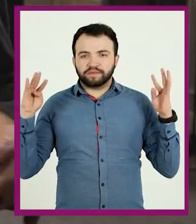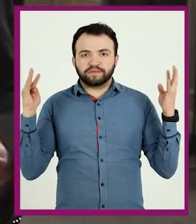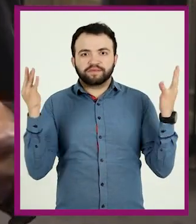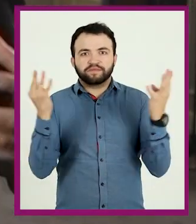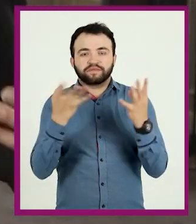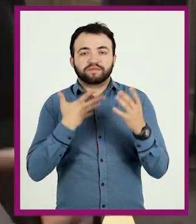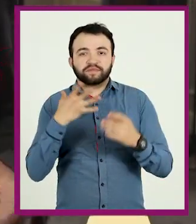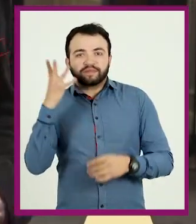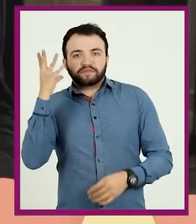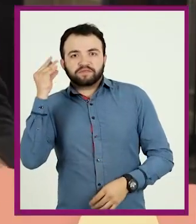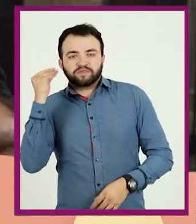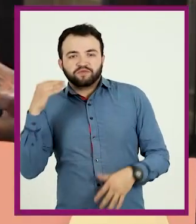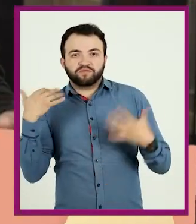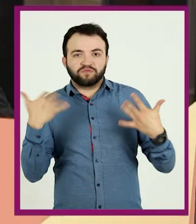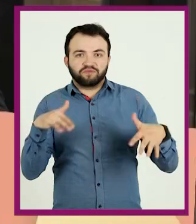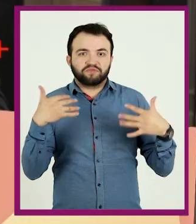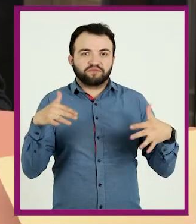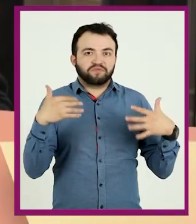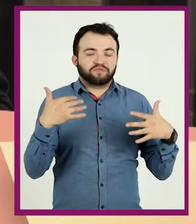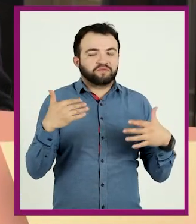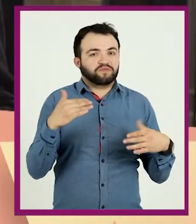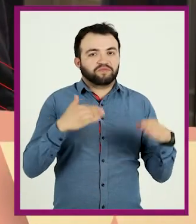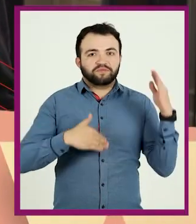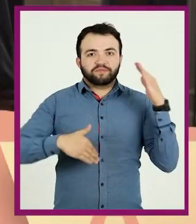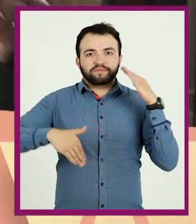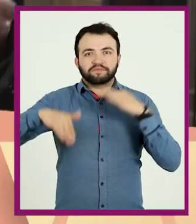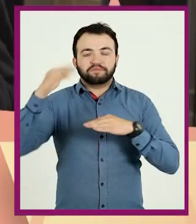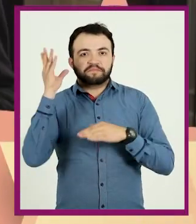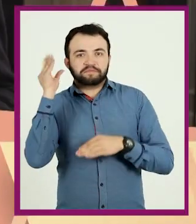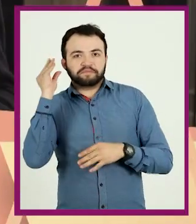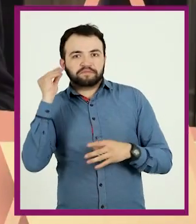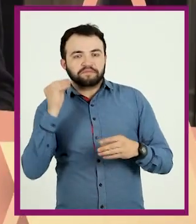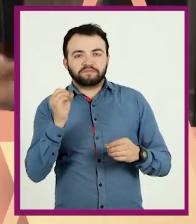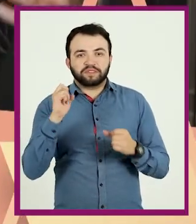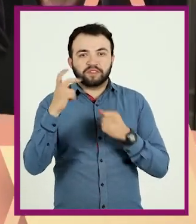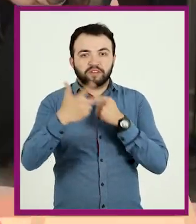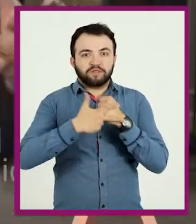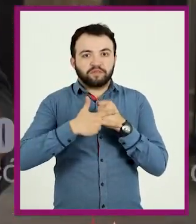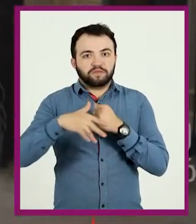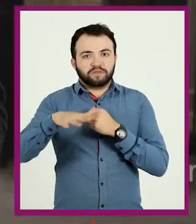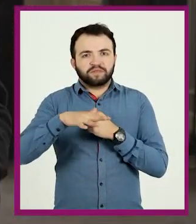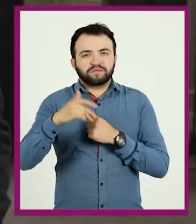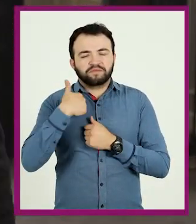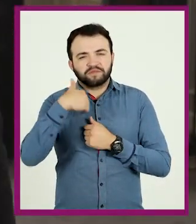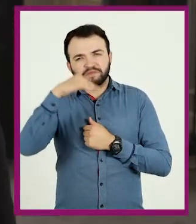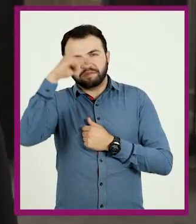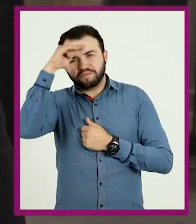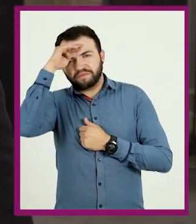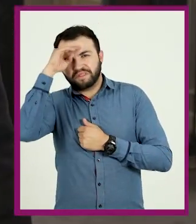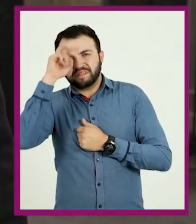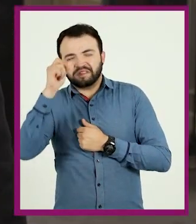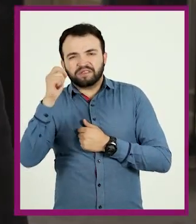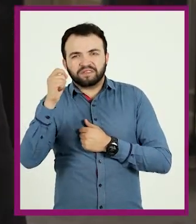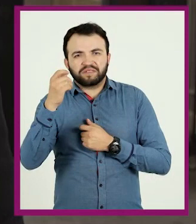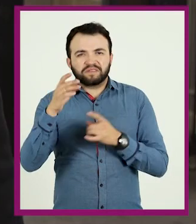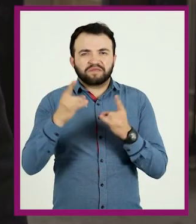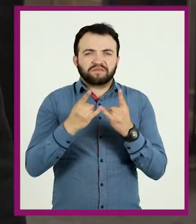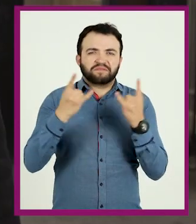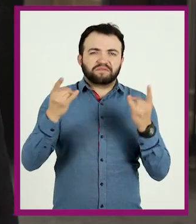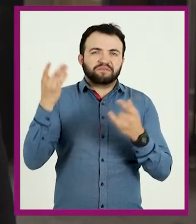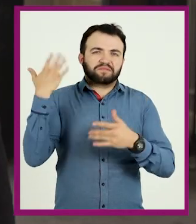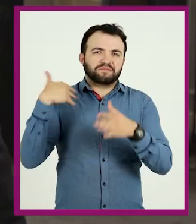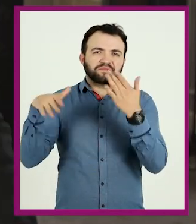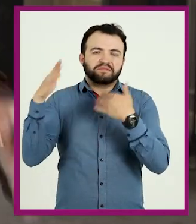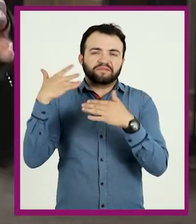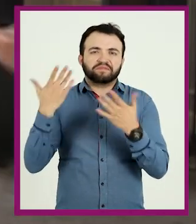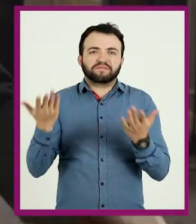equipo de audio de la más alta tecnología, de la mejor calidad acá en Euroconceptos de Audio. Me pongo a pensar en una de las tradiciones más milenarias